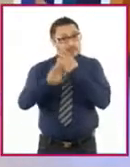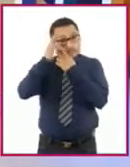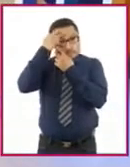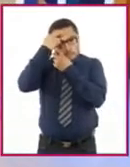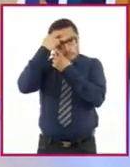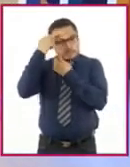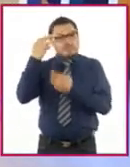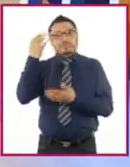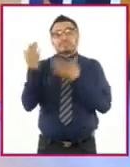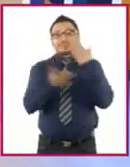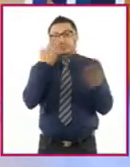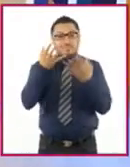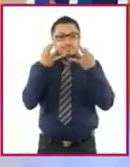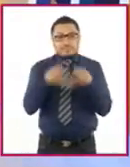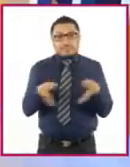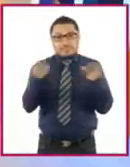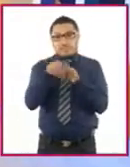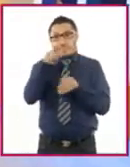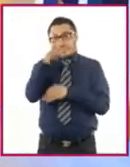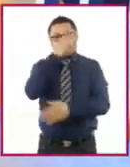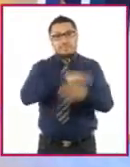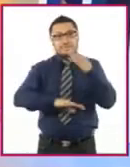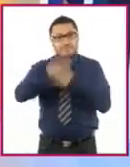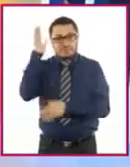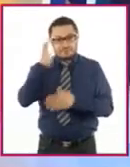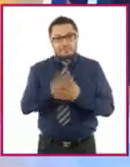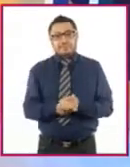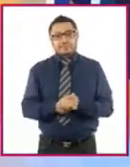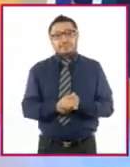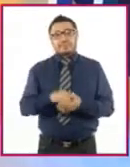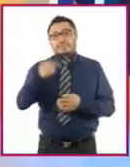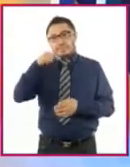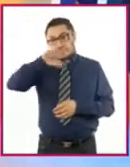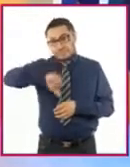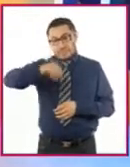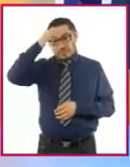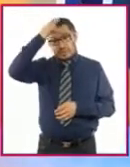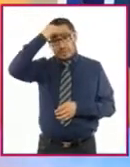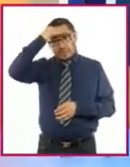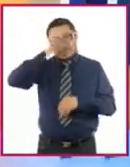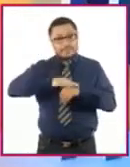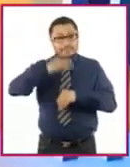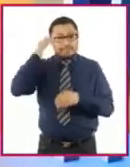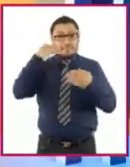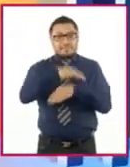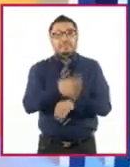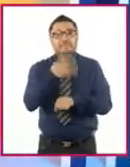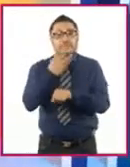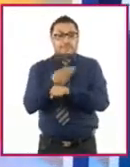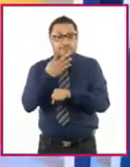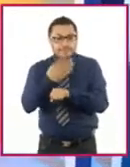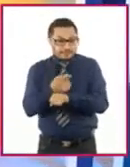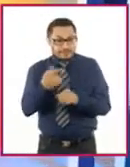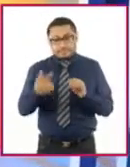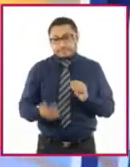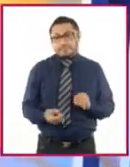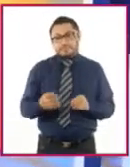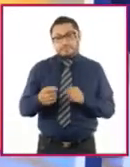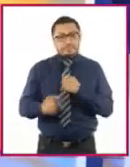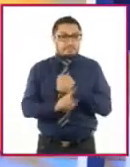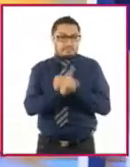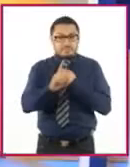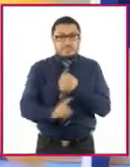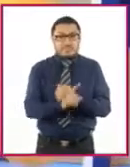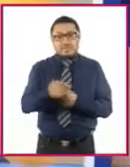el estudio es la base del éxito. Ampliaremos los conocimientos sobre cómo resolver y plantear problemas de